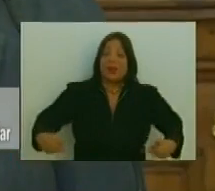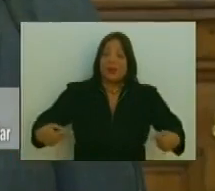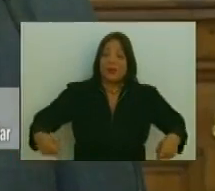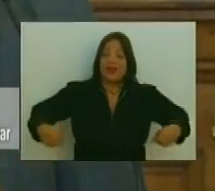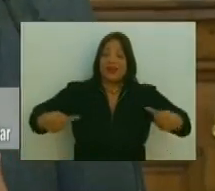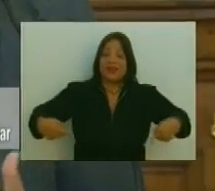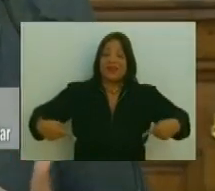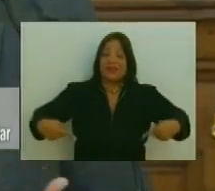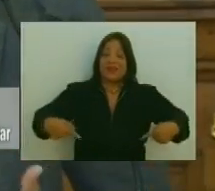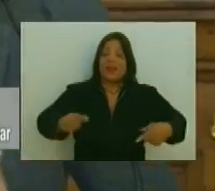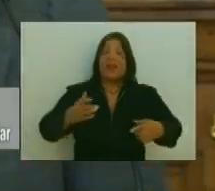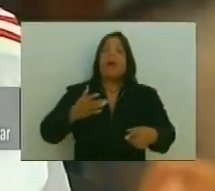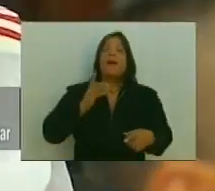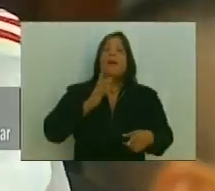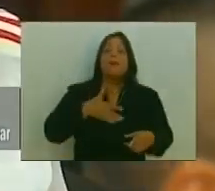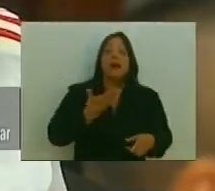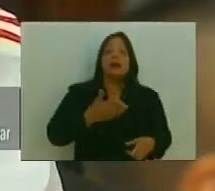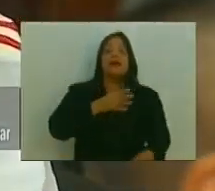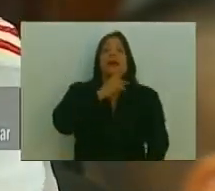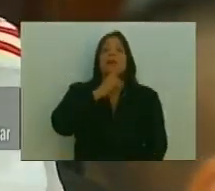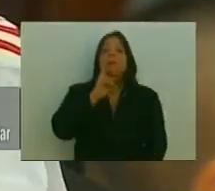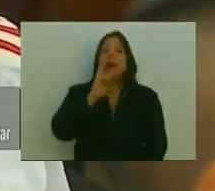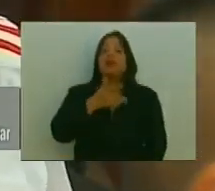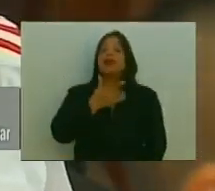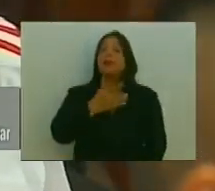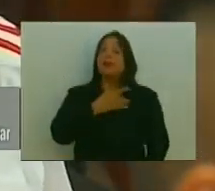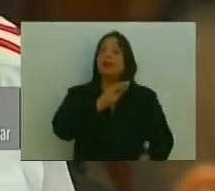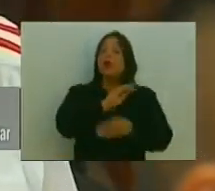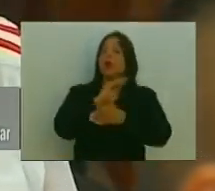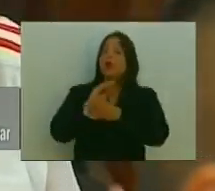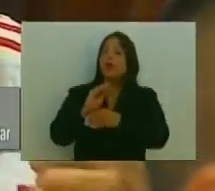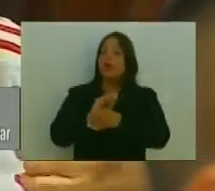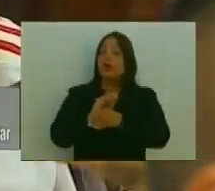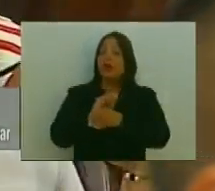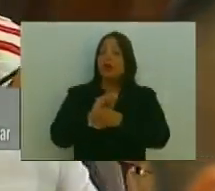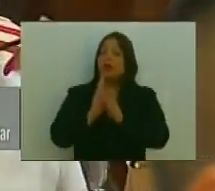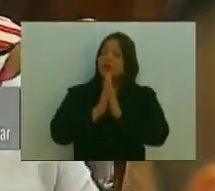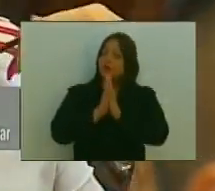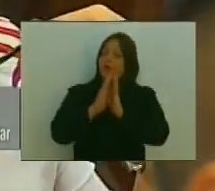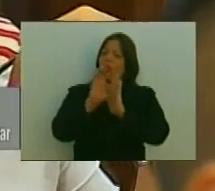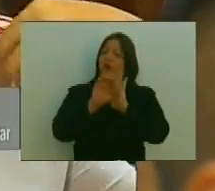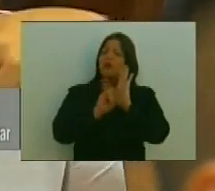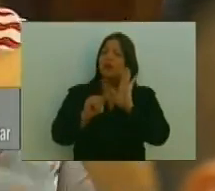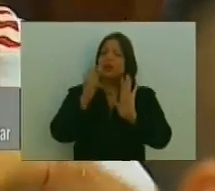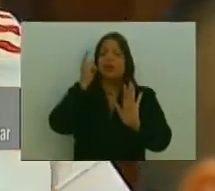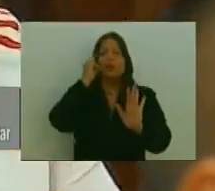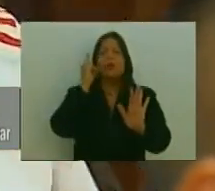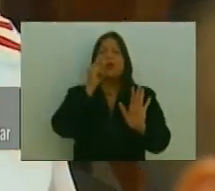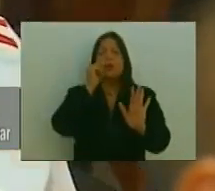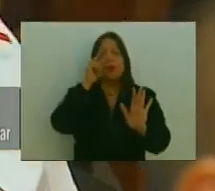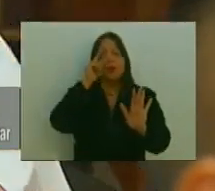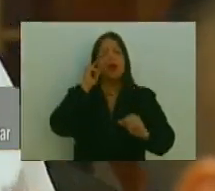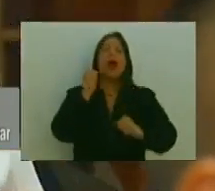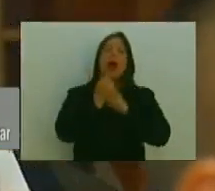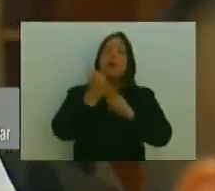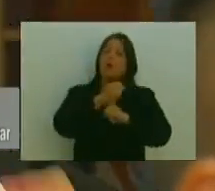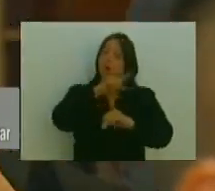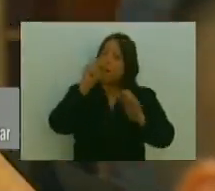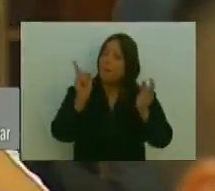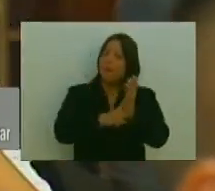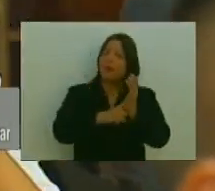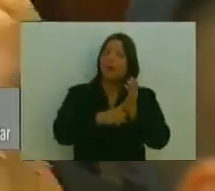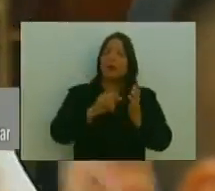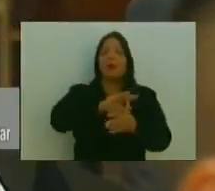Eso es lo que pasa con nosotras las madres cuidadoras. Por eso, colegas constituyentes, les pido el apoyo pleno para